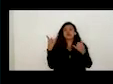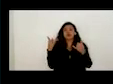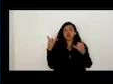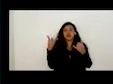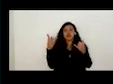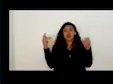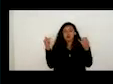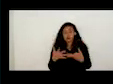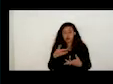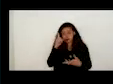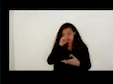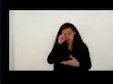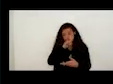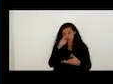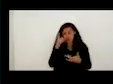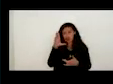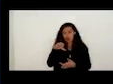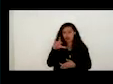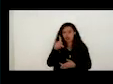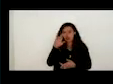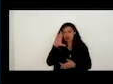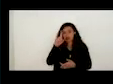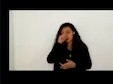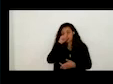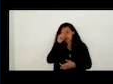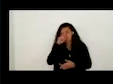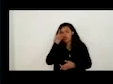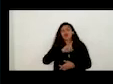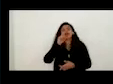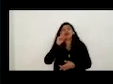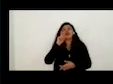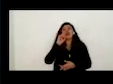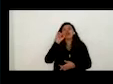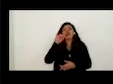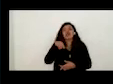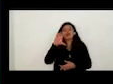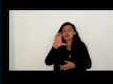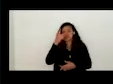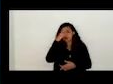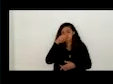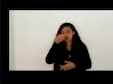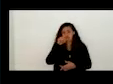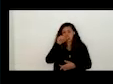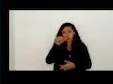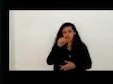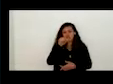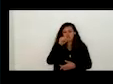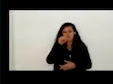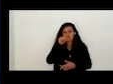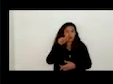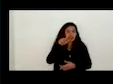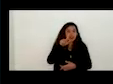cantidad de calorías por peso recomendable en un índice de masa corporal menor a 16 a